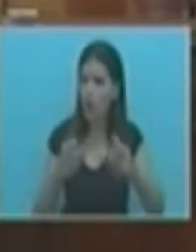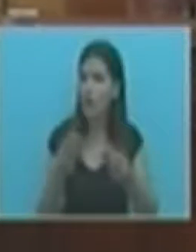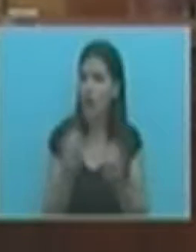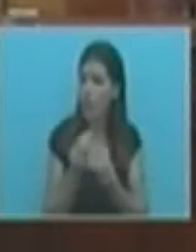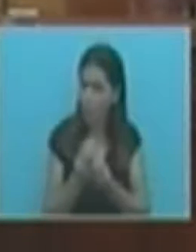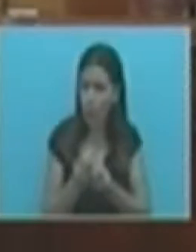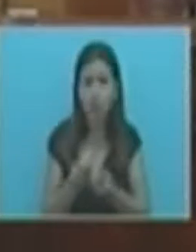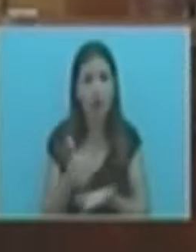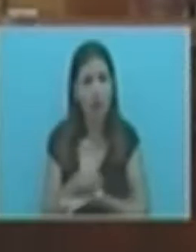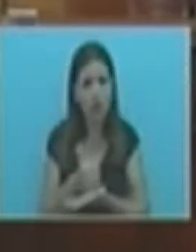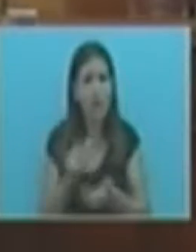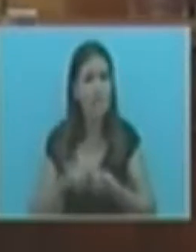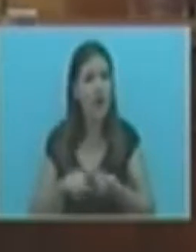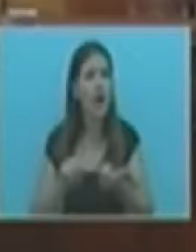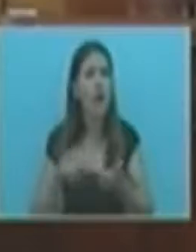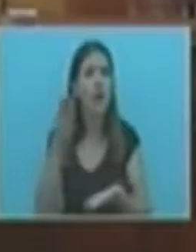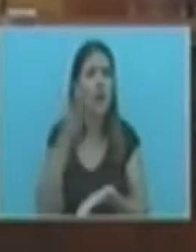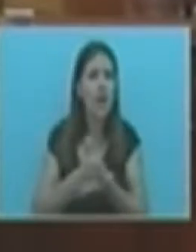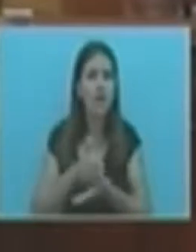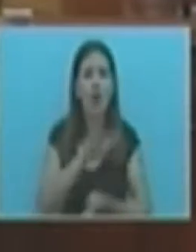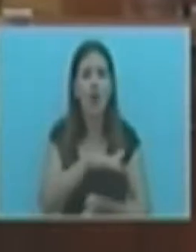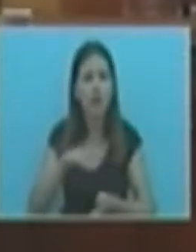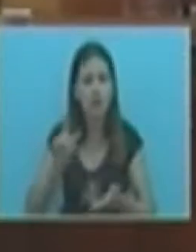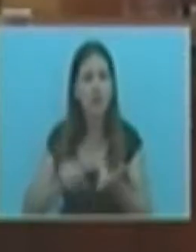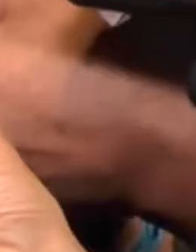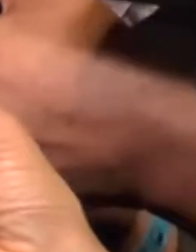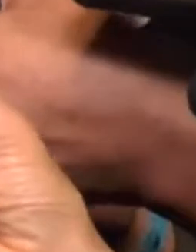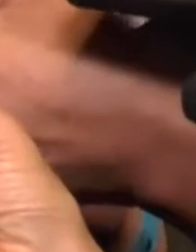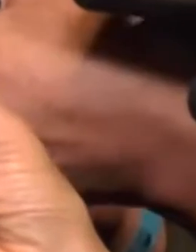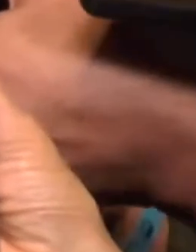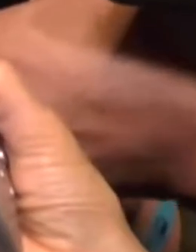proyecto para mí muy importante. Queremos,